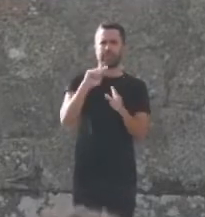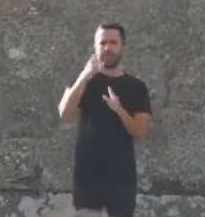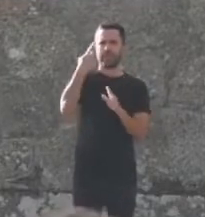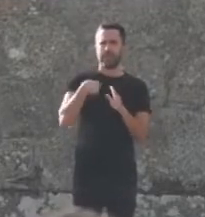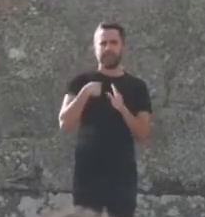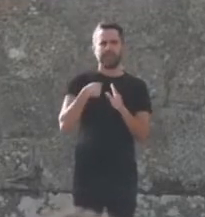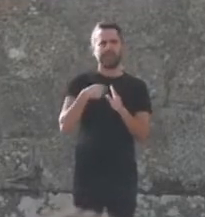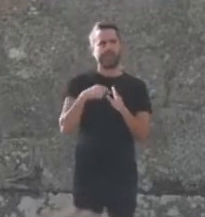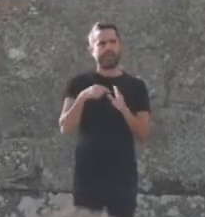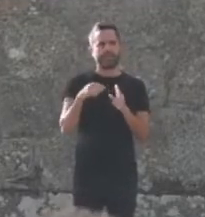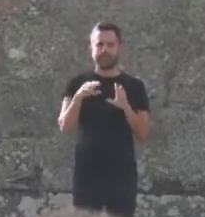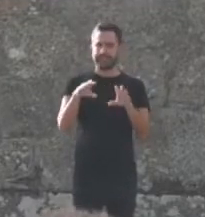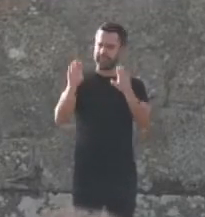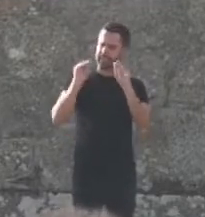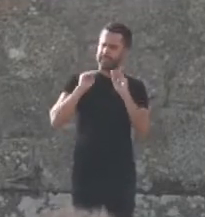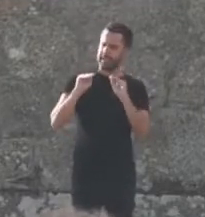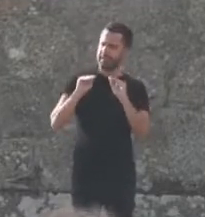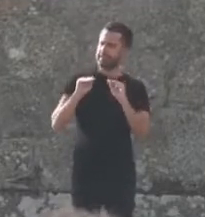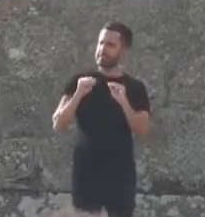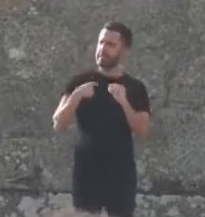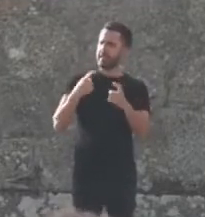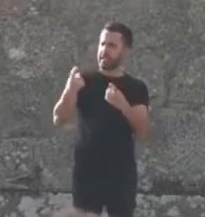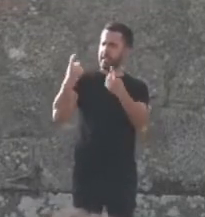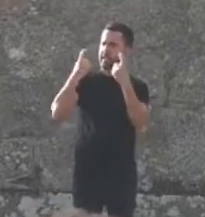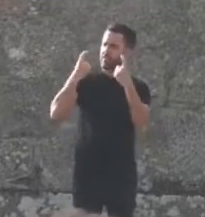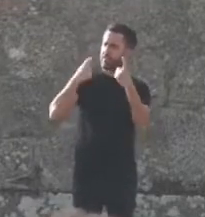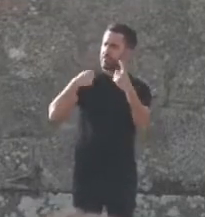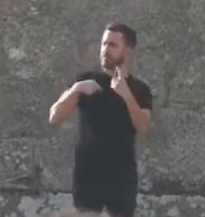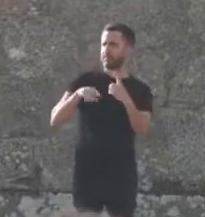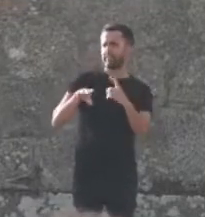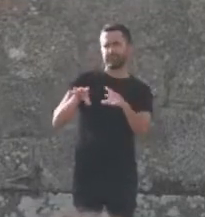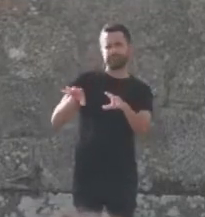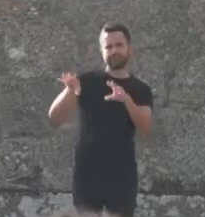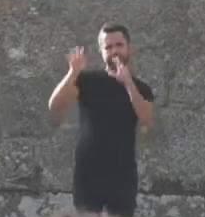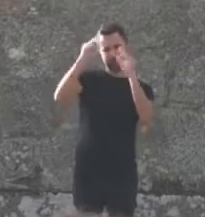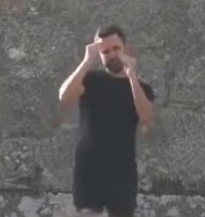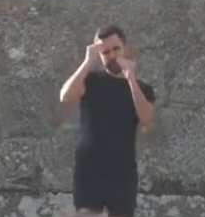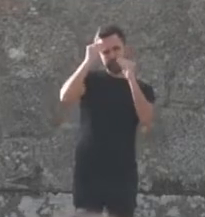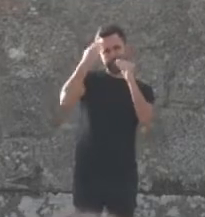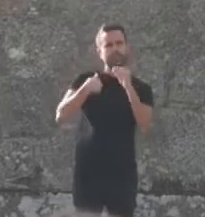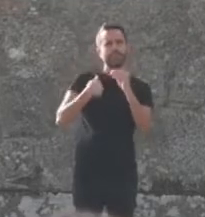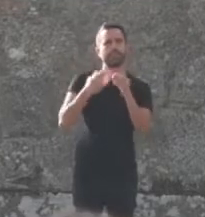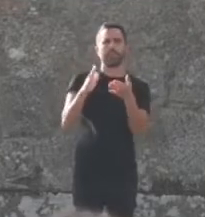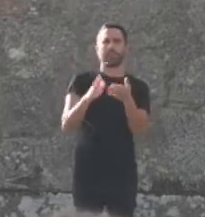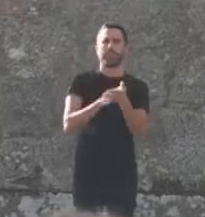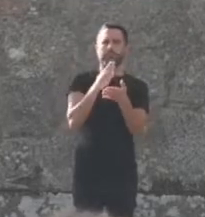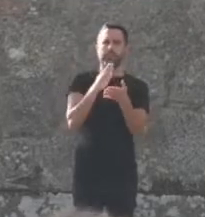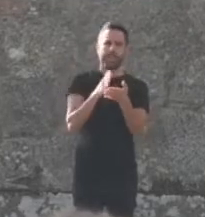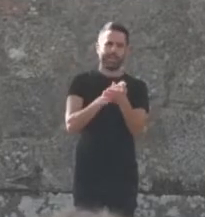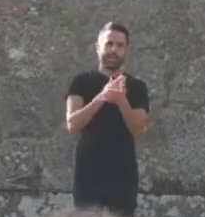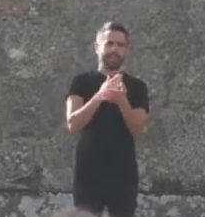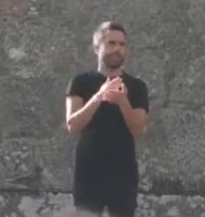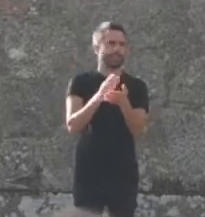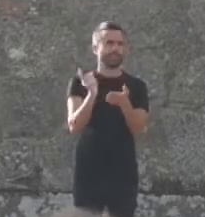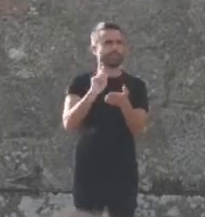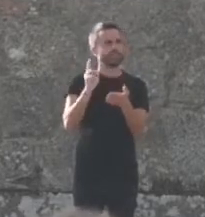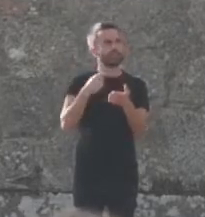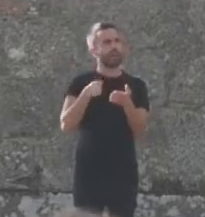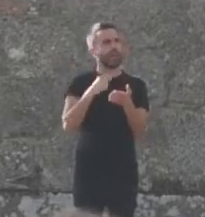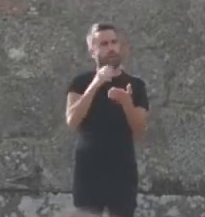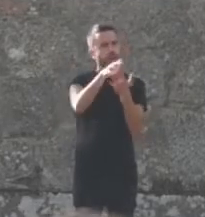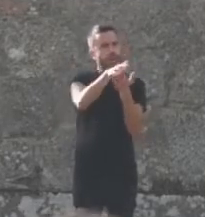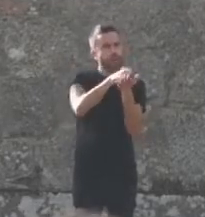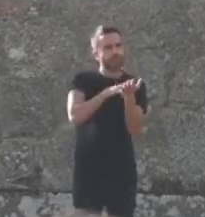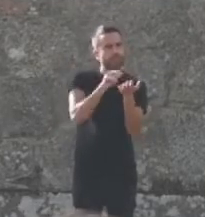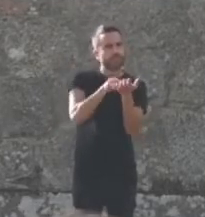antes aprender as leccións que nos deixan esas páxinas, que en todo caso non teñen que ser páxinas tampouco escritas nun